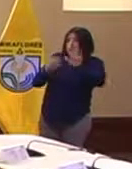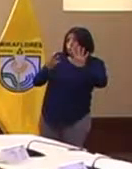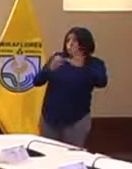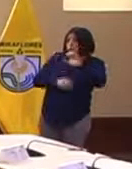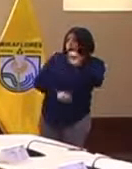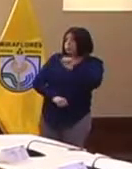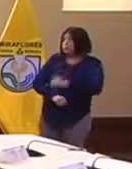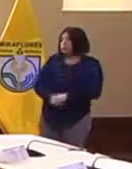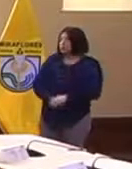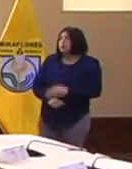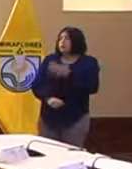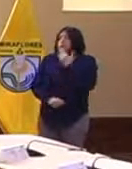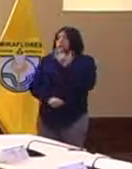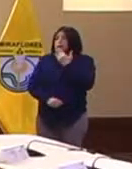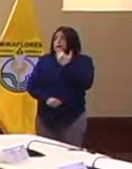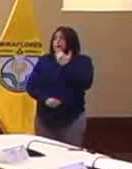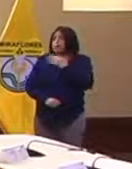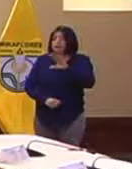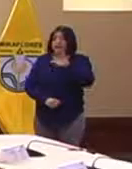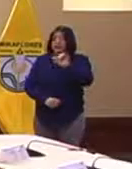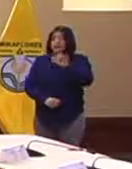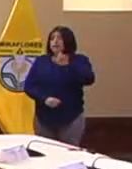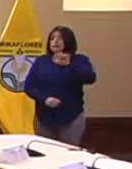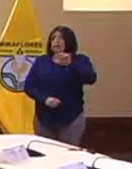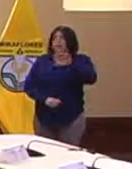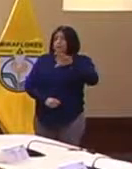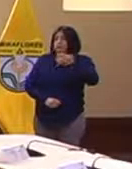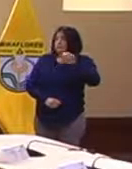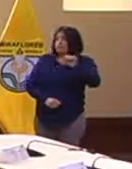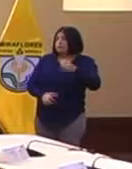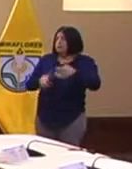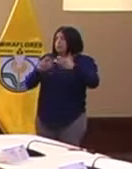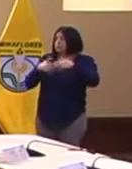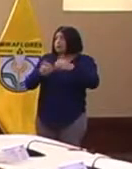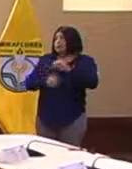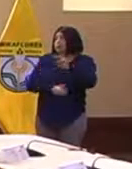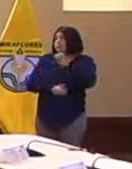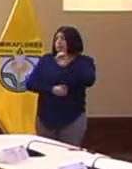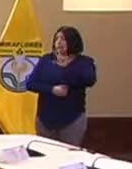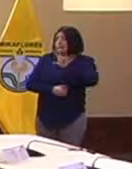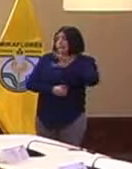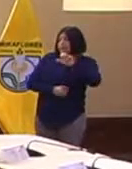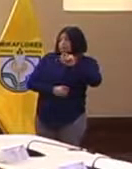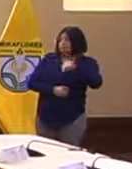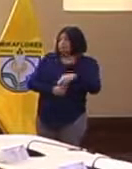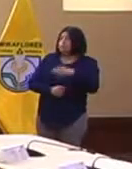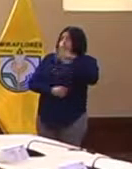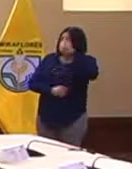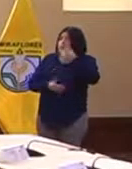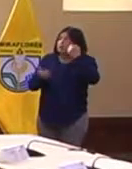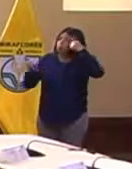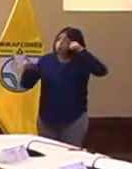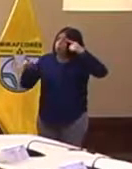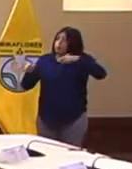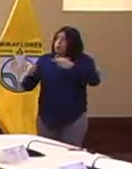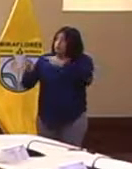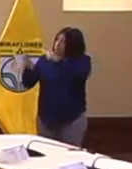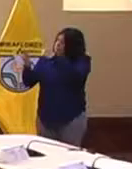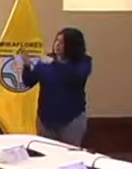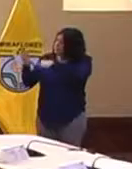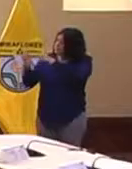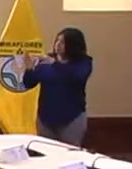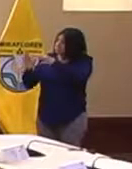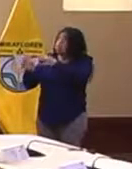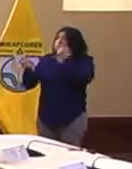126.661,39 soles, a favor de Carensis Solution in Industrial and Mechanical Perú SAC, de conformidad a las consideraciones expuestas